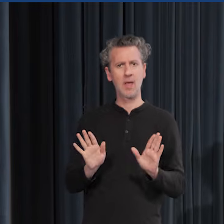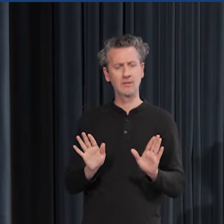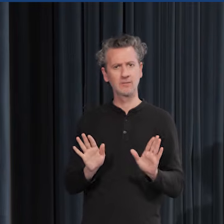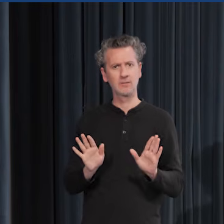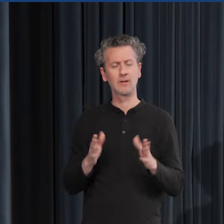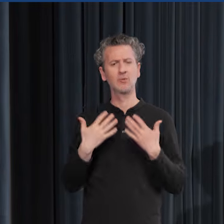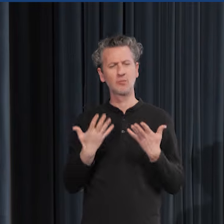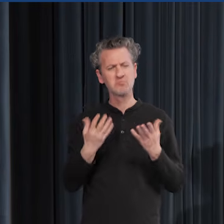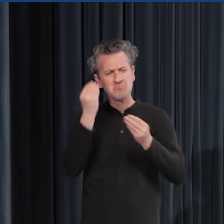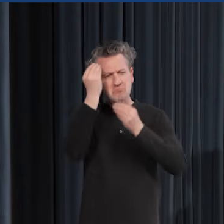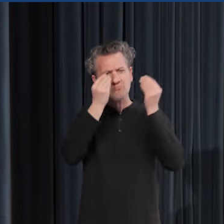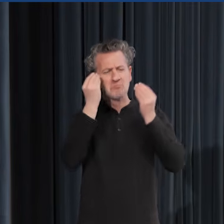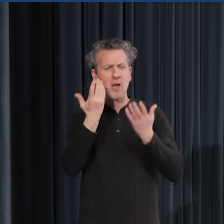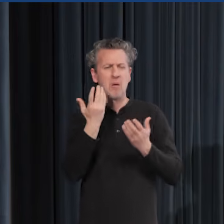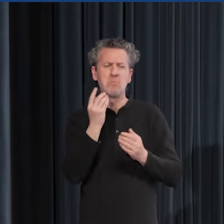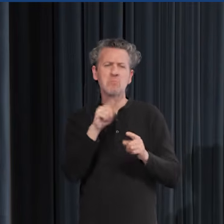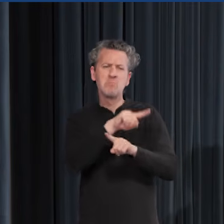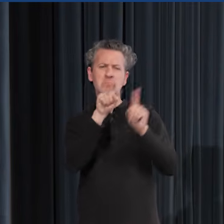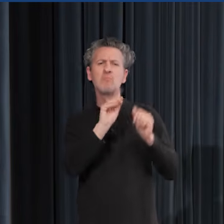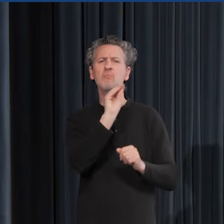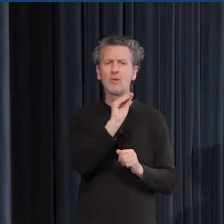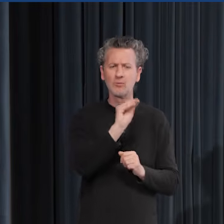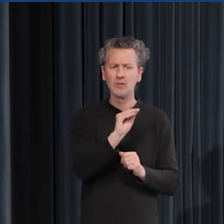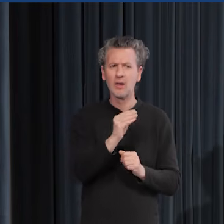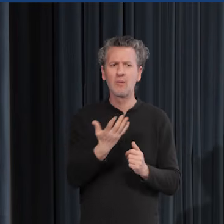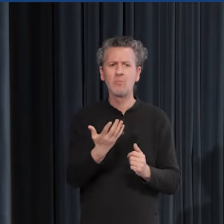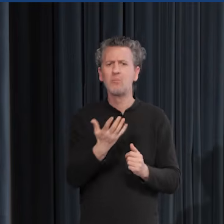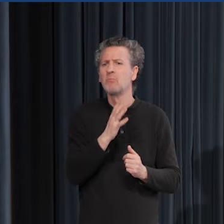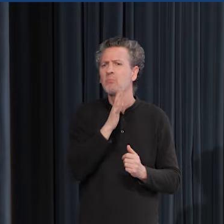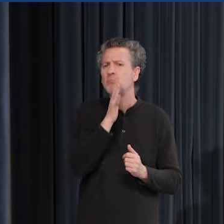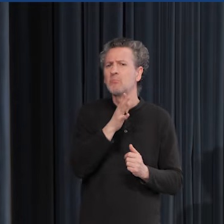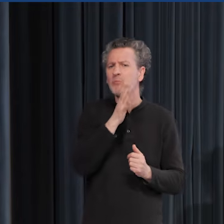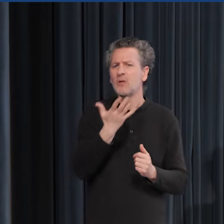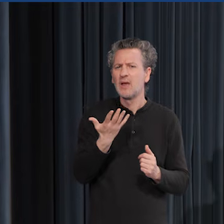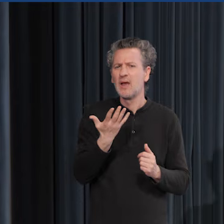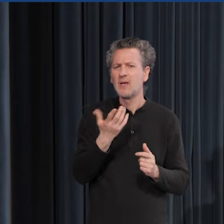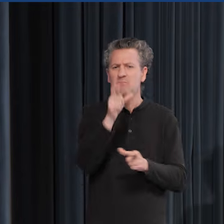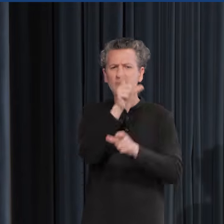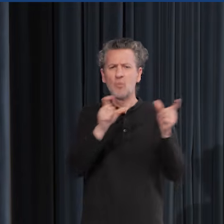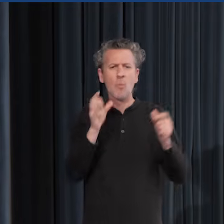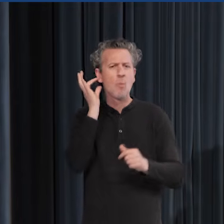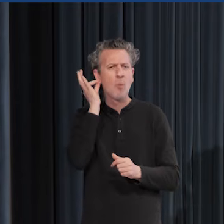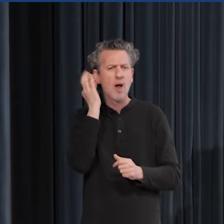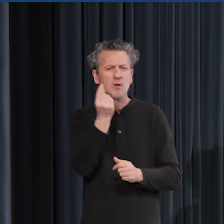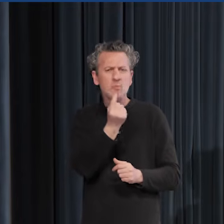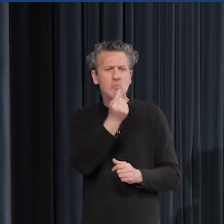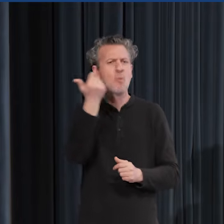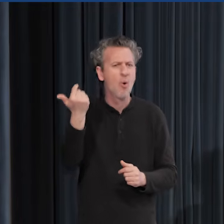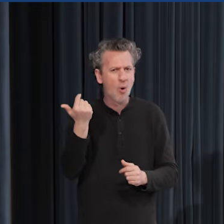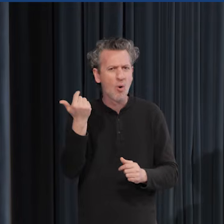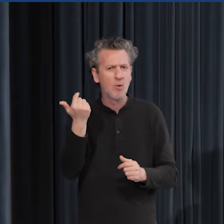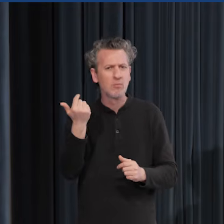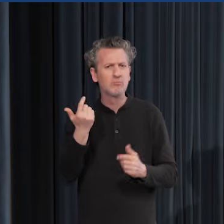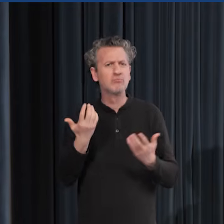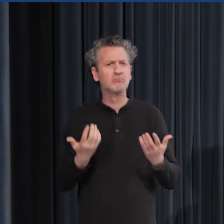Y bueno, nos planteamos también la pregunta de por qué están infrarrepresentadas las mujeres en este sector